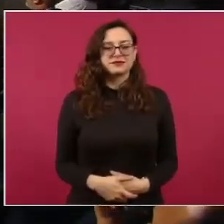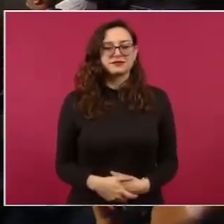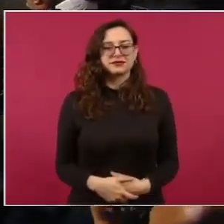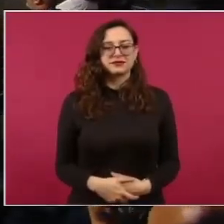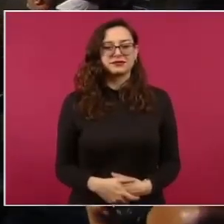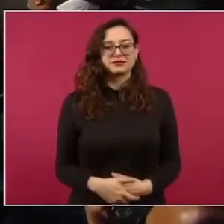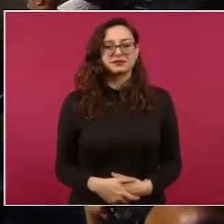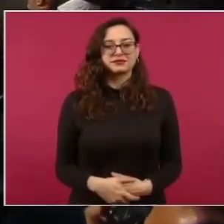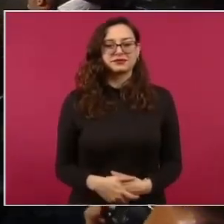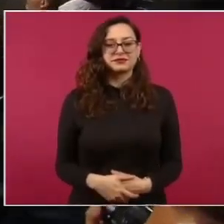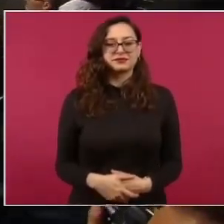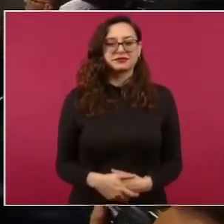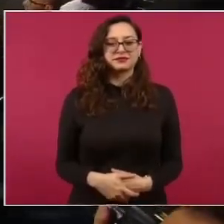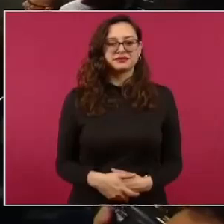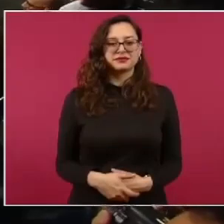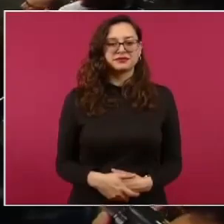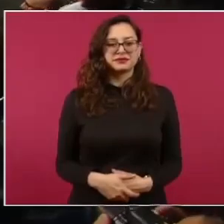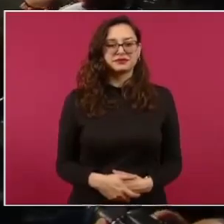perdón.